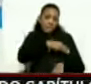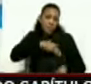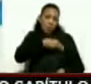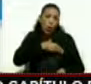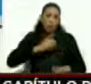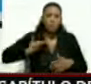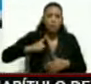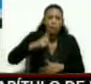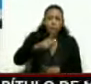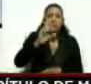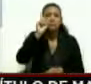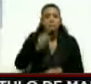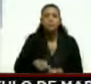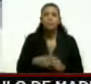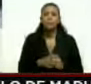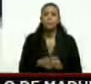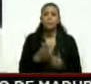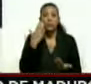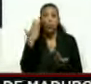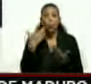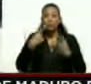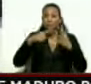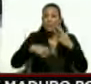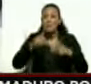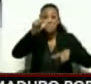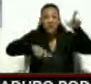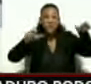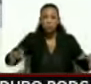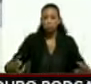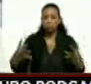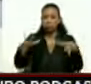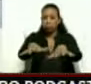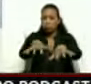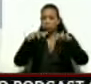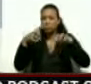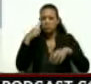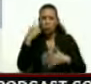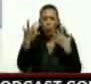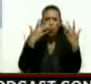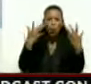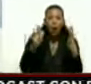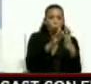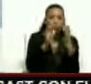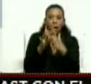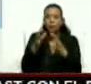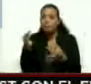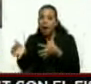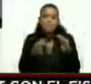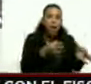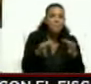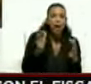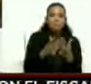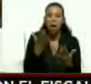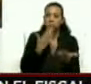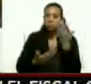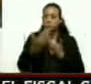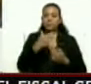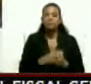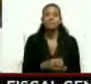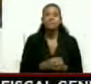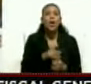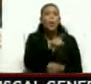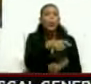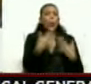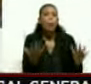colocado en la Expo Transporte, una cantidad de gente increíble que ha venido a visitarnos y una receptividad bastante, bastante buena. Rafael, ¿cuáles han sido